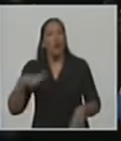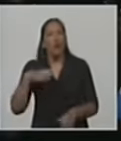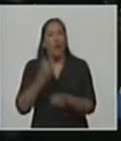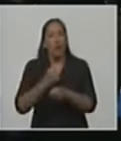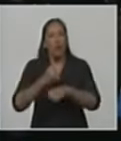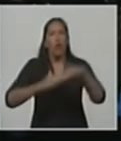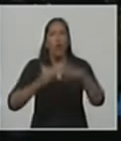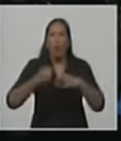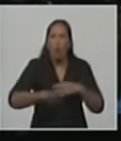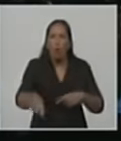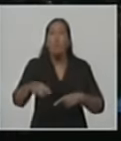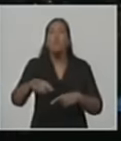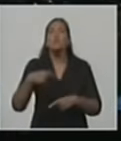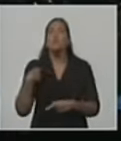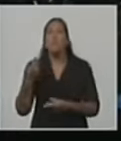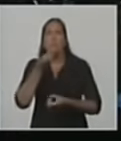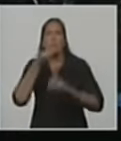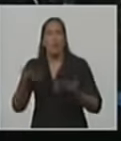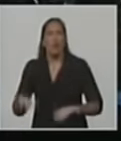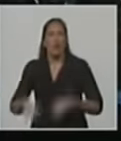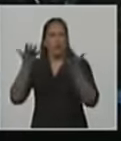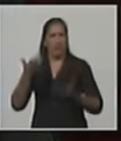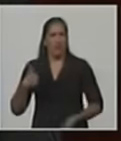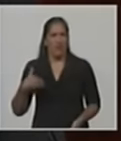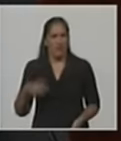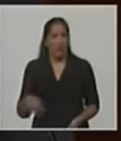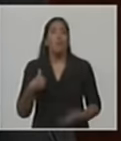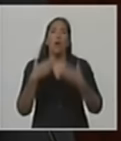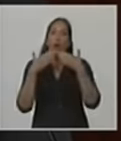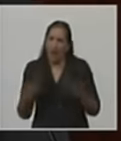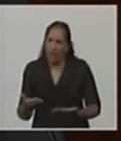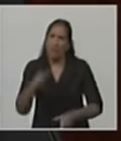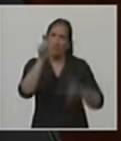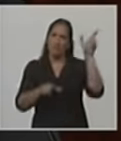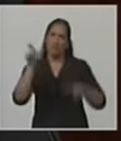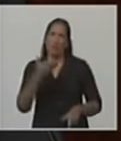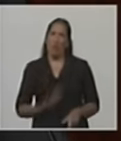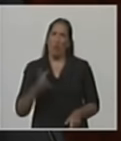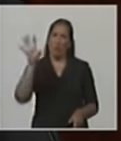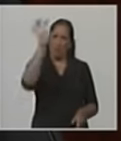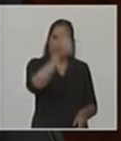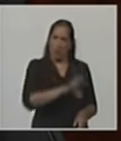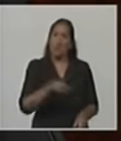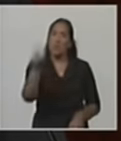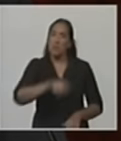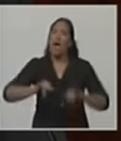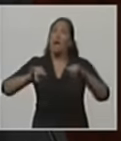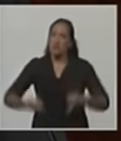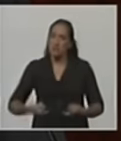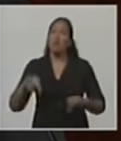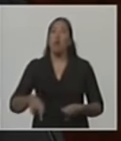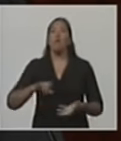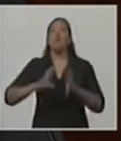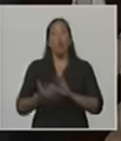crecer. Y yo quiero agradecerles a los gobernadores por su generosidad de aceptar esta nueva forma